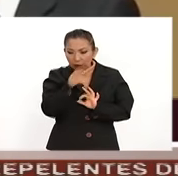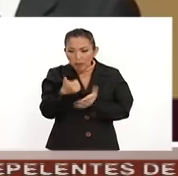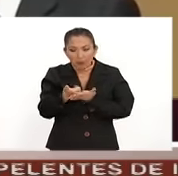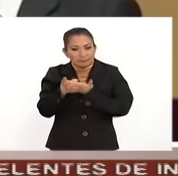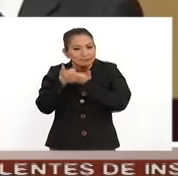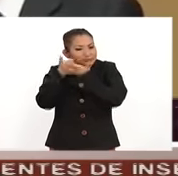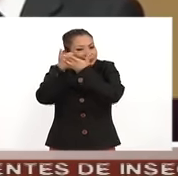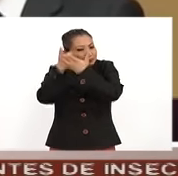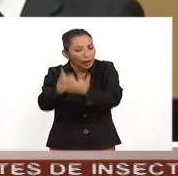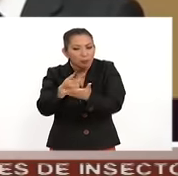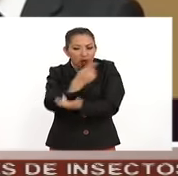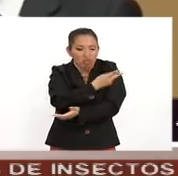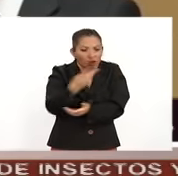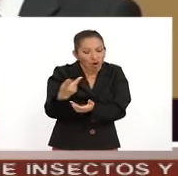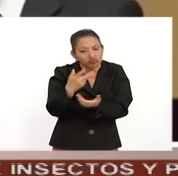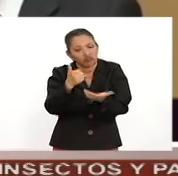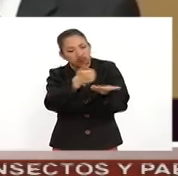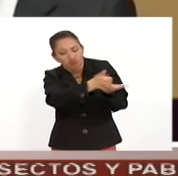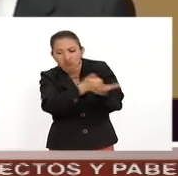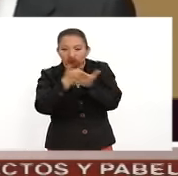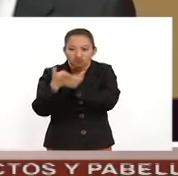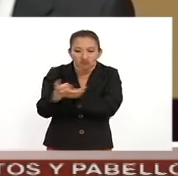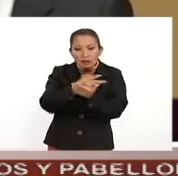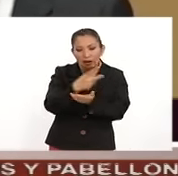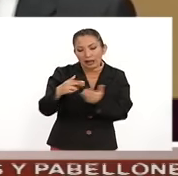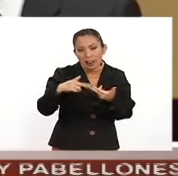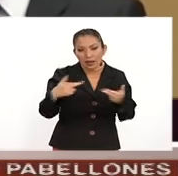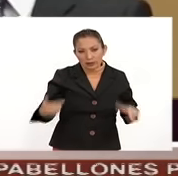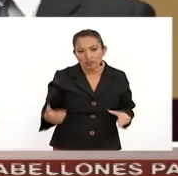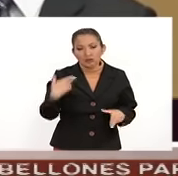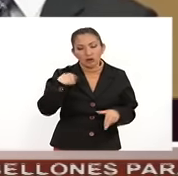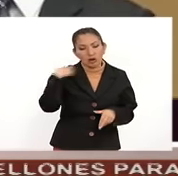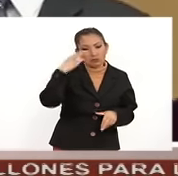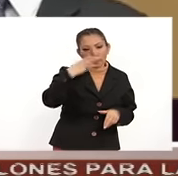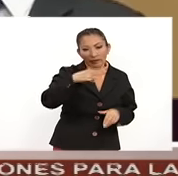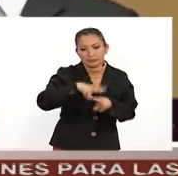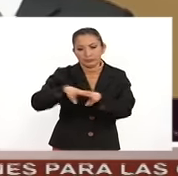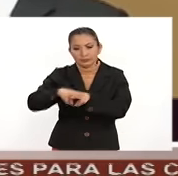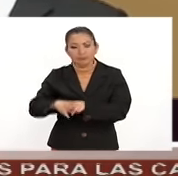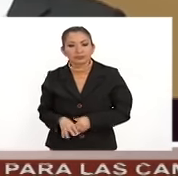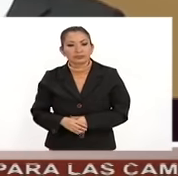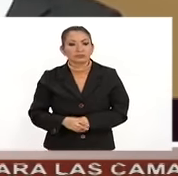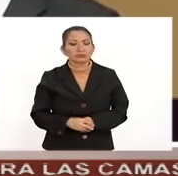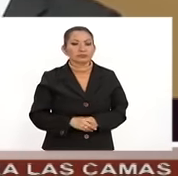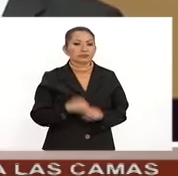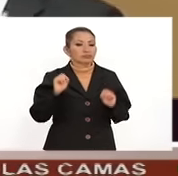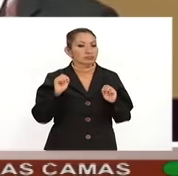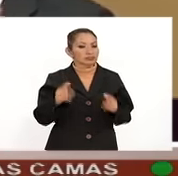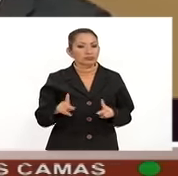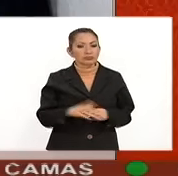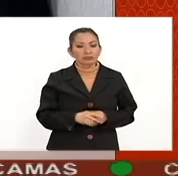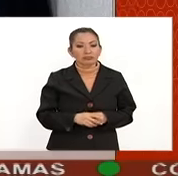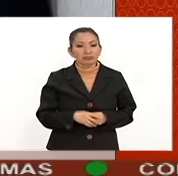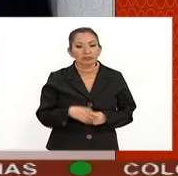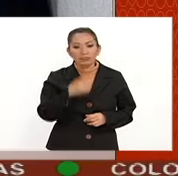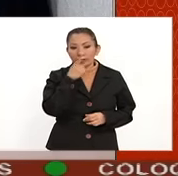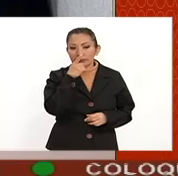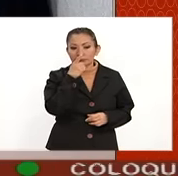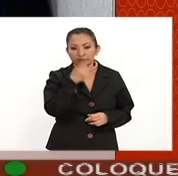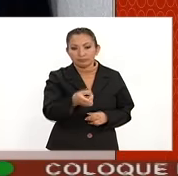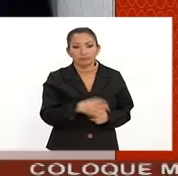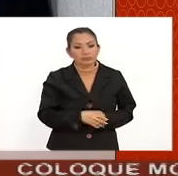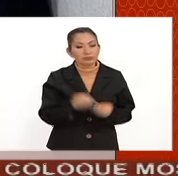a esa reciprocidad que podría existir en la relación Washington-La Habana. Así es, Adolfo, y qué decir de